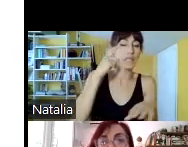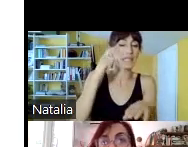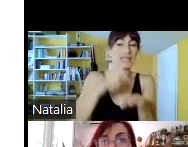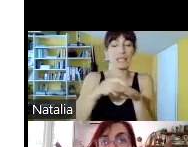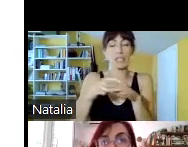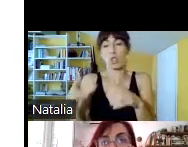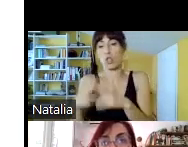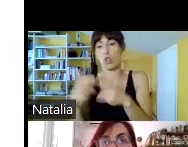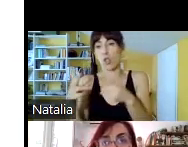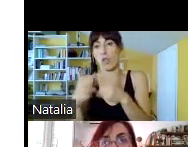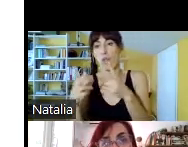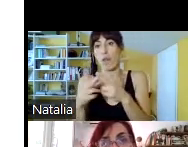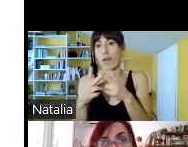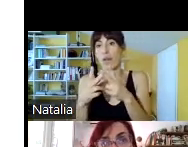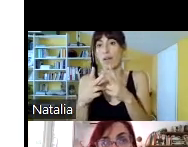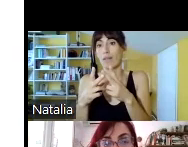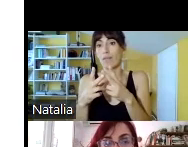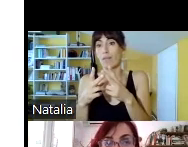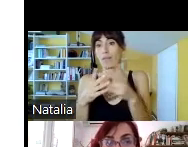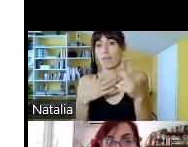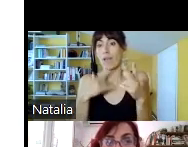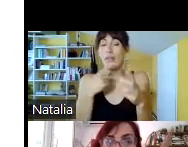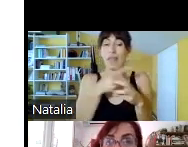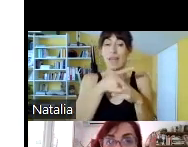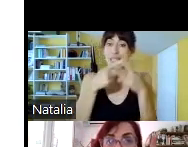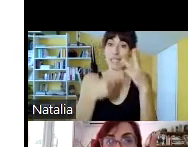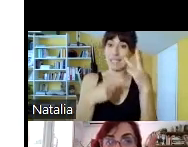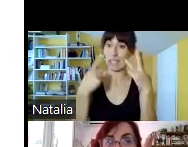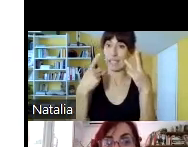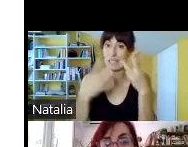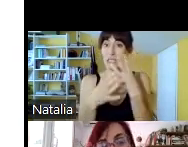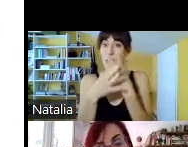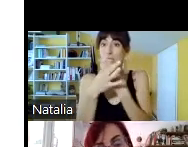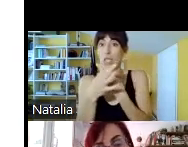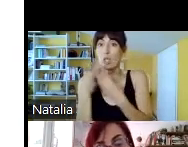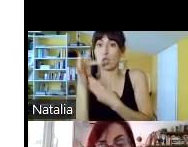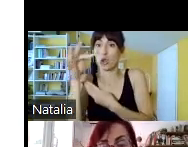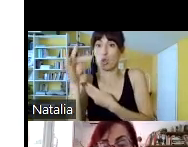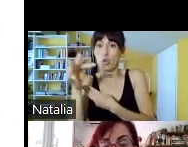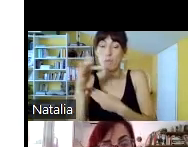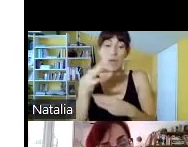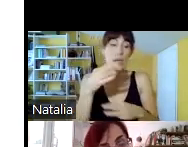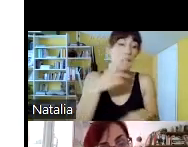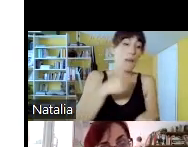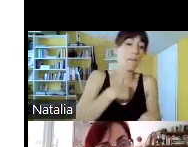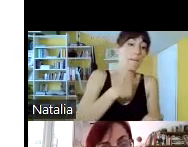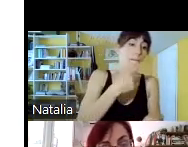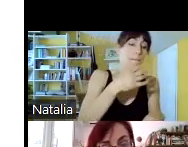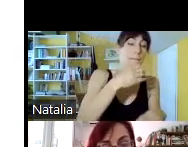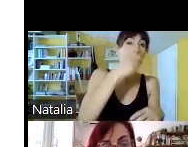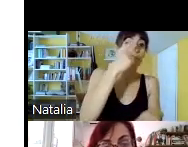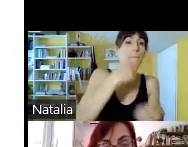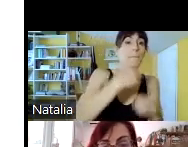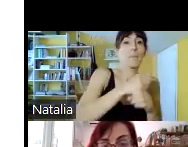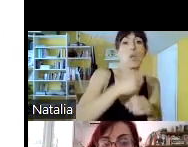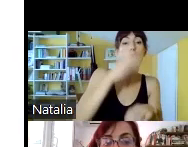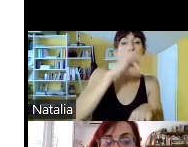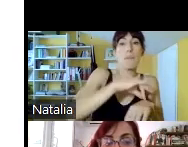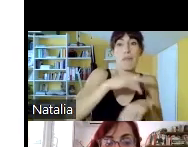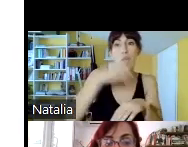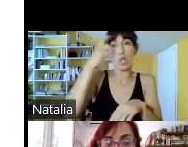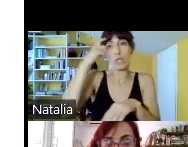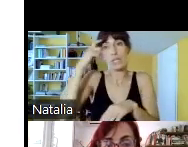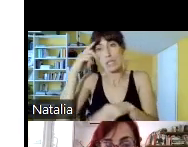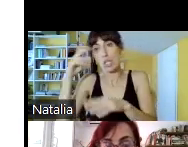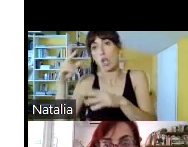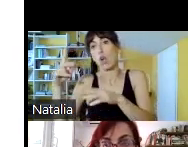además biopsicosocial no es la suma de tres cosas, no es que lo bio lo atiende el médico, lo psico lo atiende el psicólogo y lo social lo atiende la trabajadora social y todo el